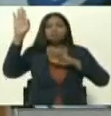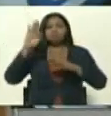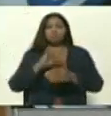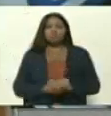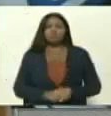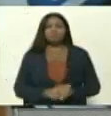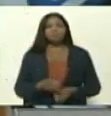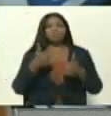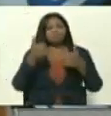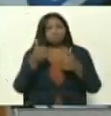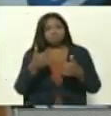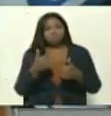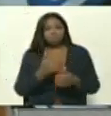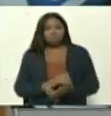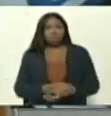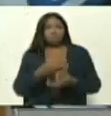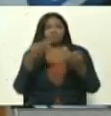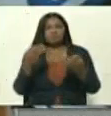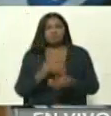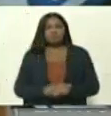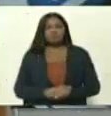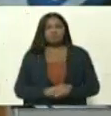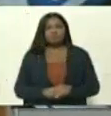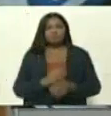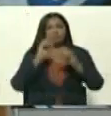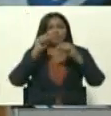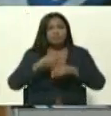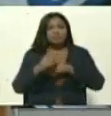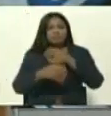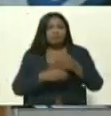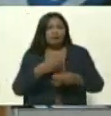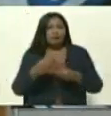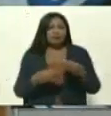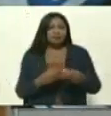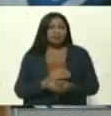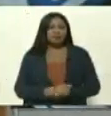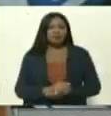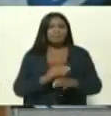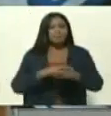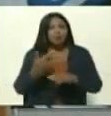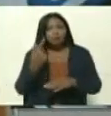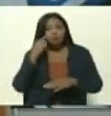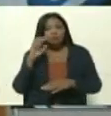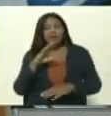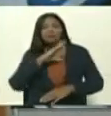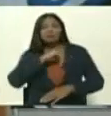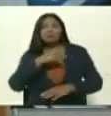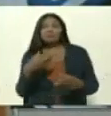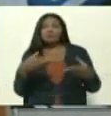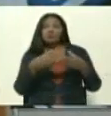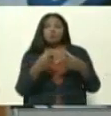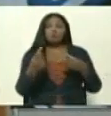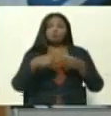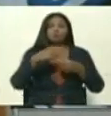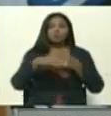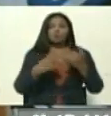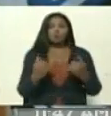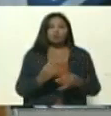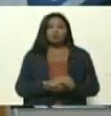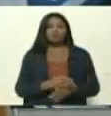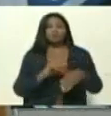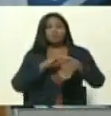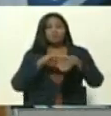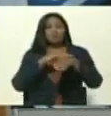Muy bien, hermano. Así debe ser. Porque el CICPC es un órgano auxiliar del